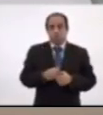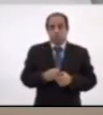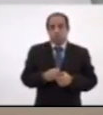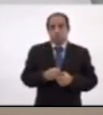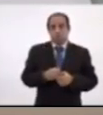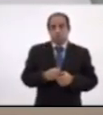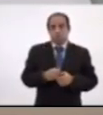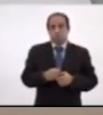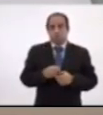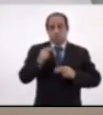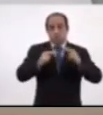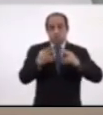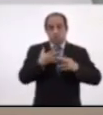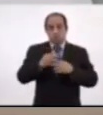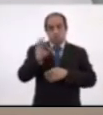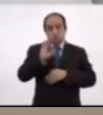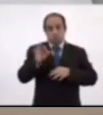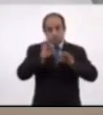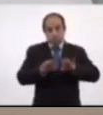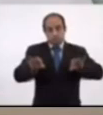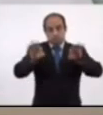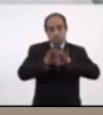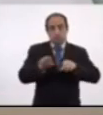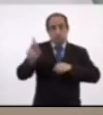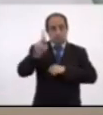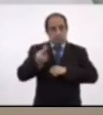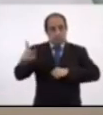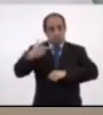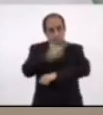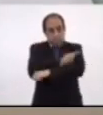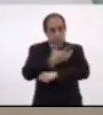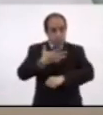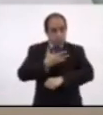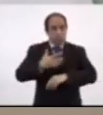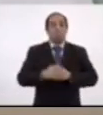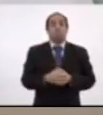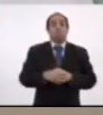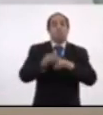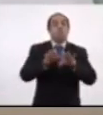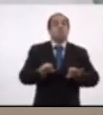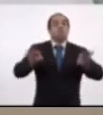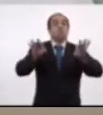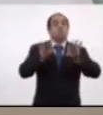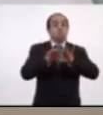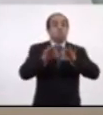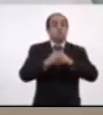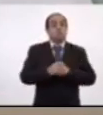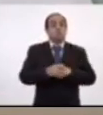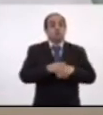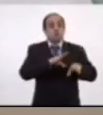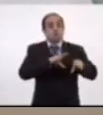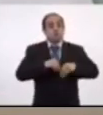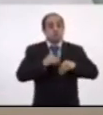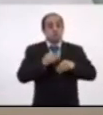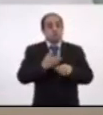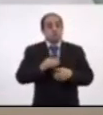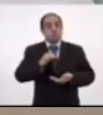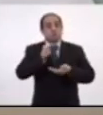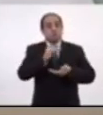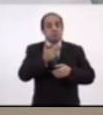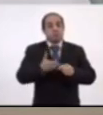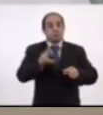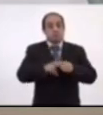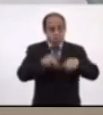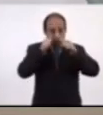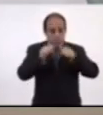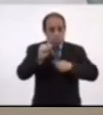donde hay un porcentaje muy importante de la población que está vacunada. Entonces, es fundamental que se recuperen las capacidades hospitalarias para